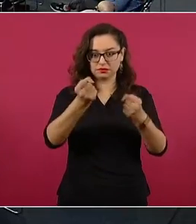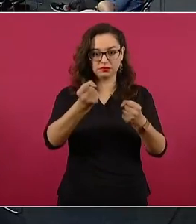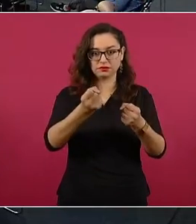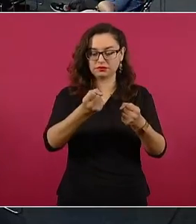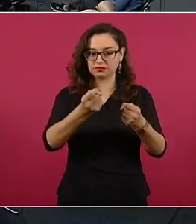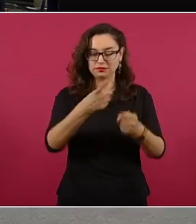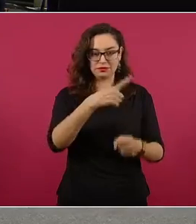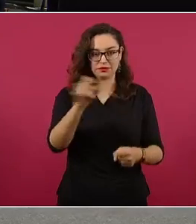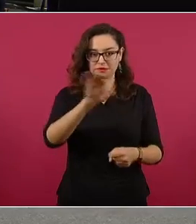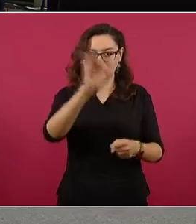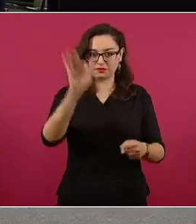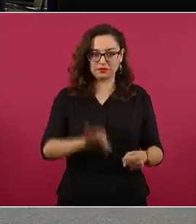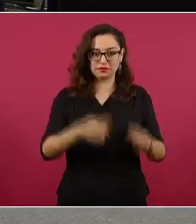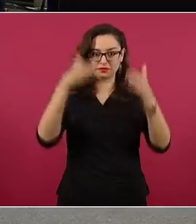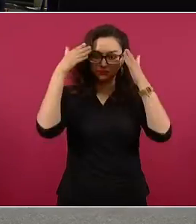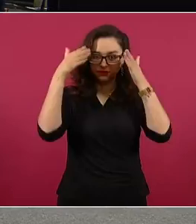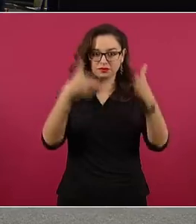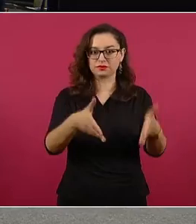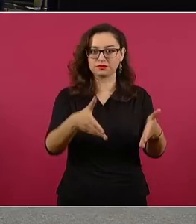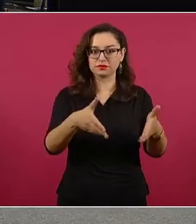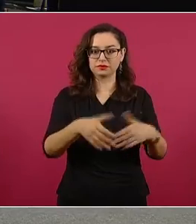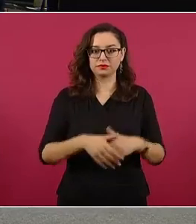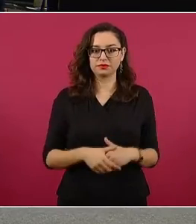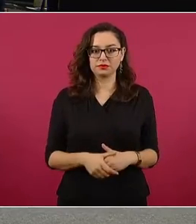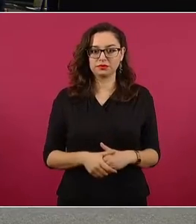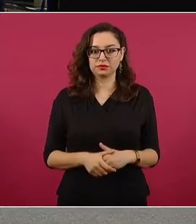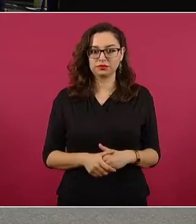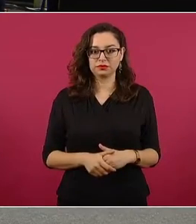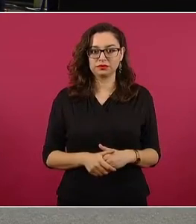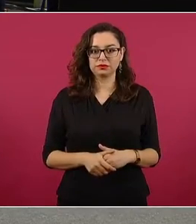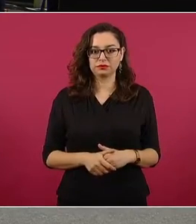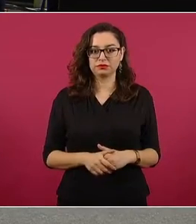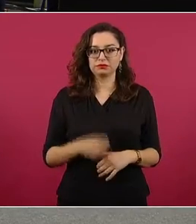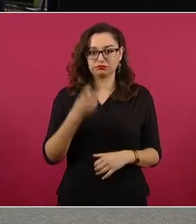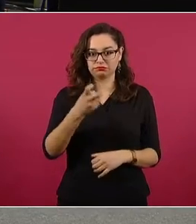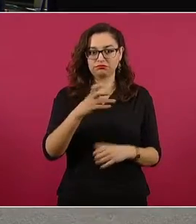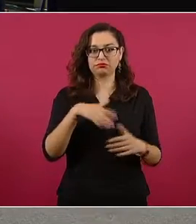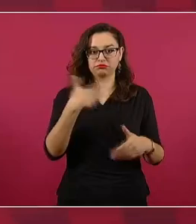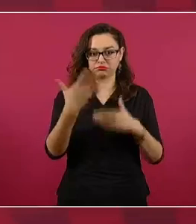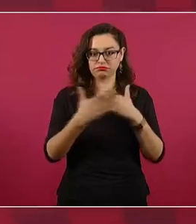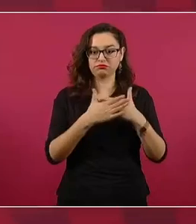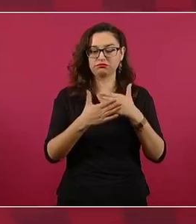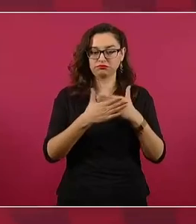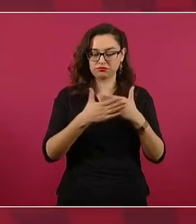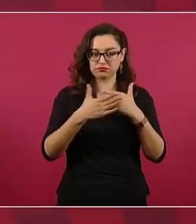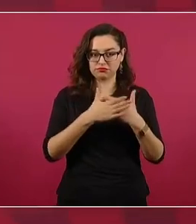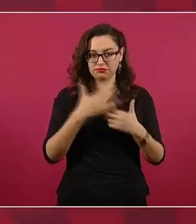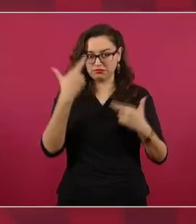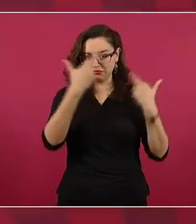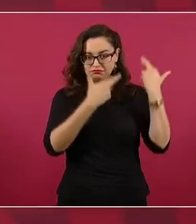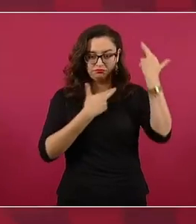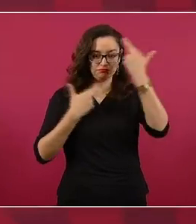Eso lo están ya evaluando. Hay especialistas.